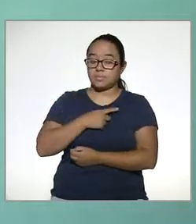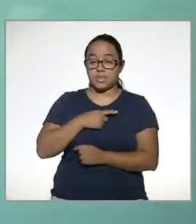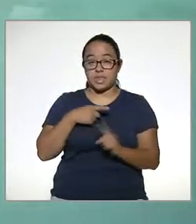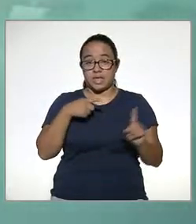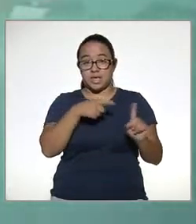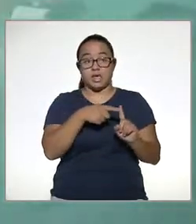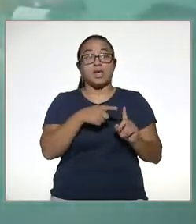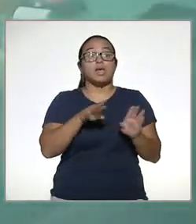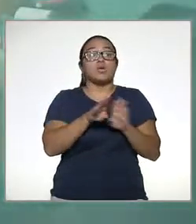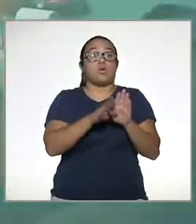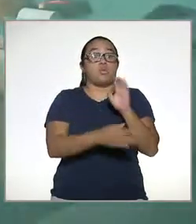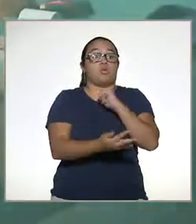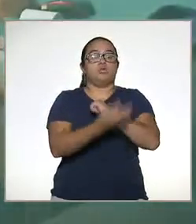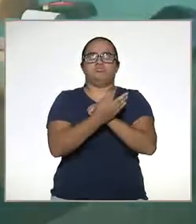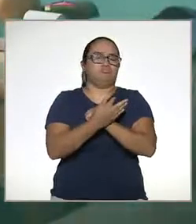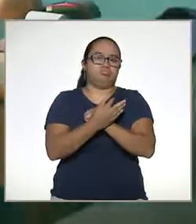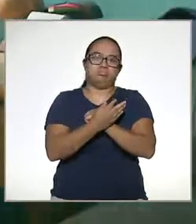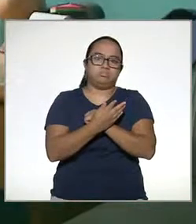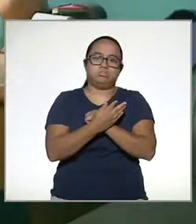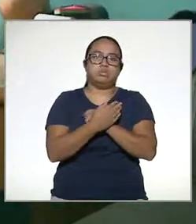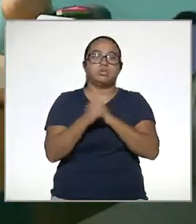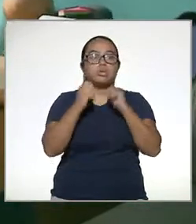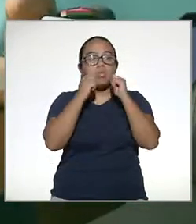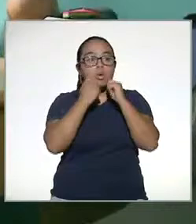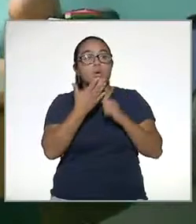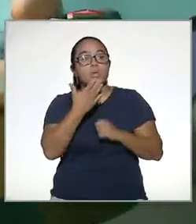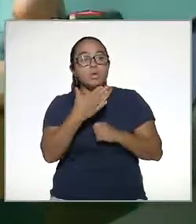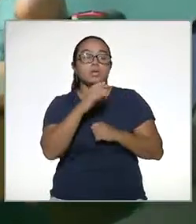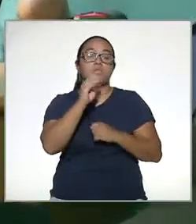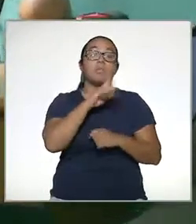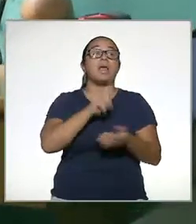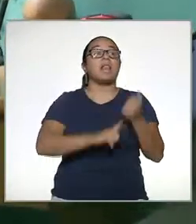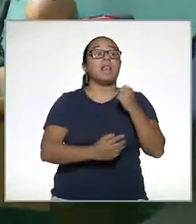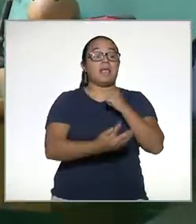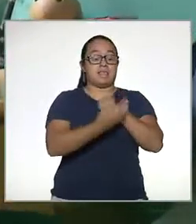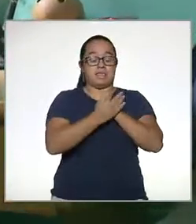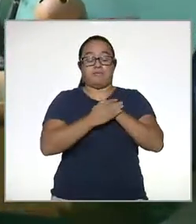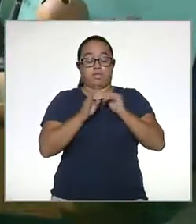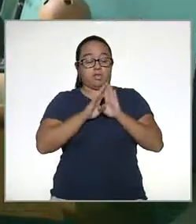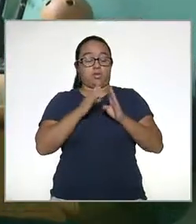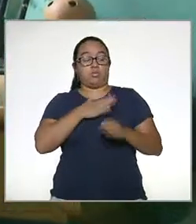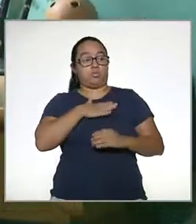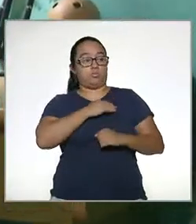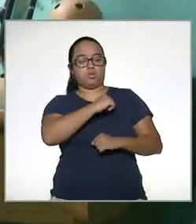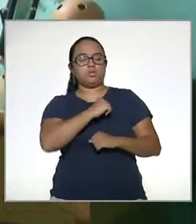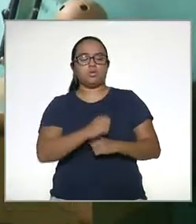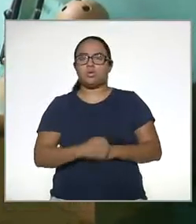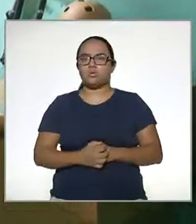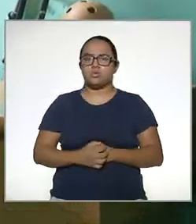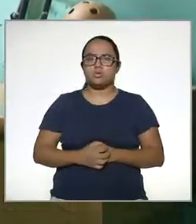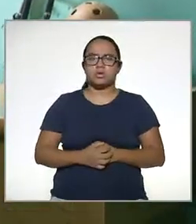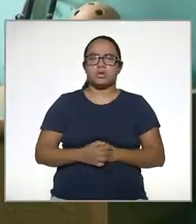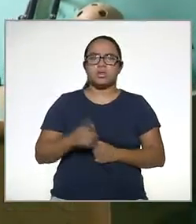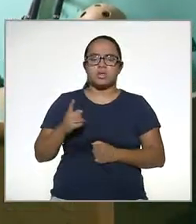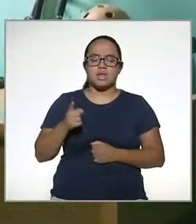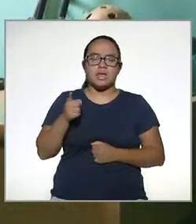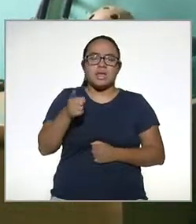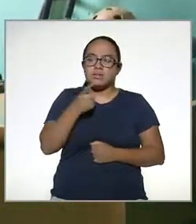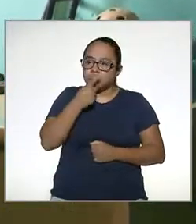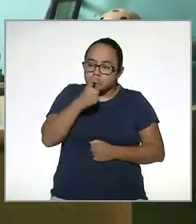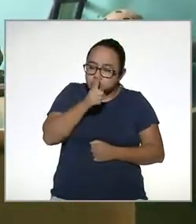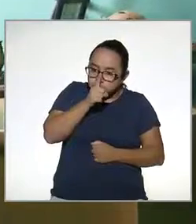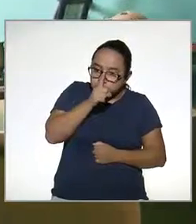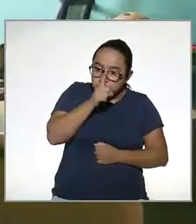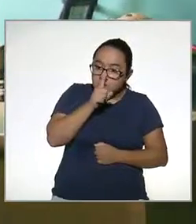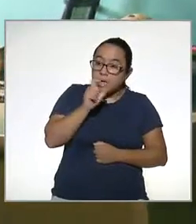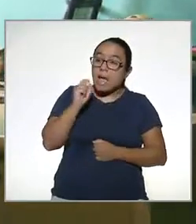no se defendía. O sea, estuviera bien o estuviera mal, no se defendía, nada más le decía, no, pues es que él no dice nada ni